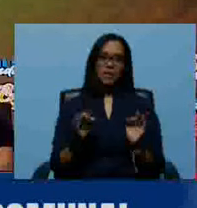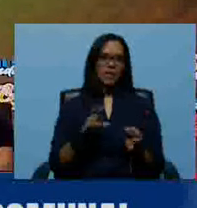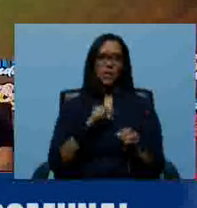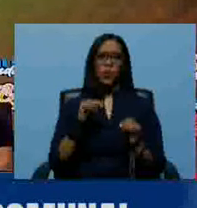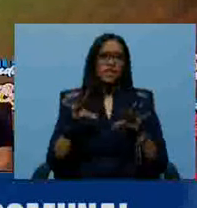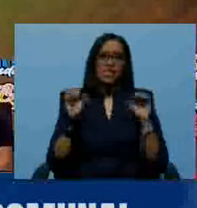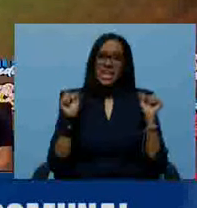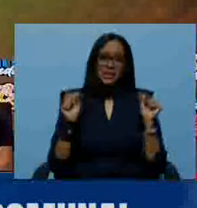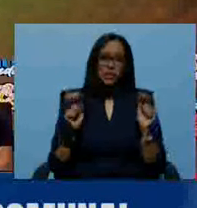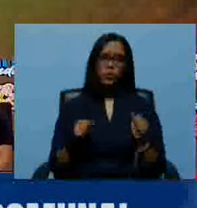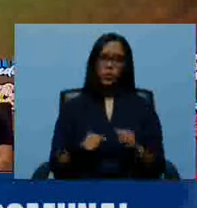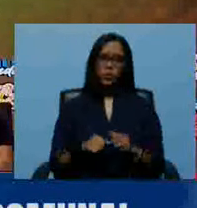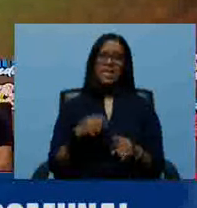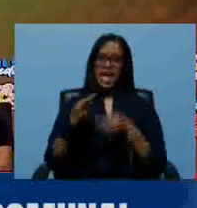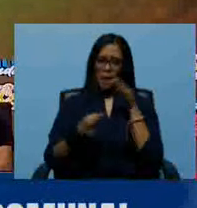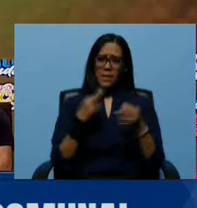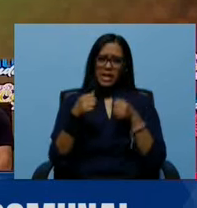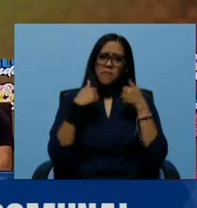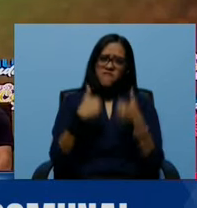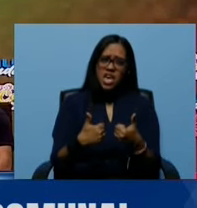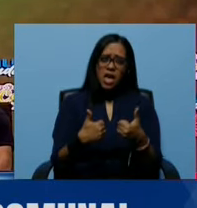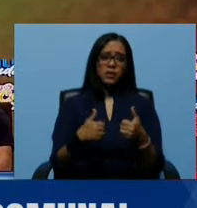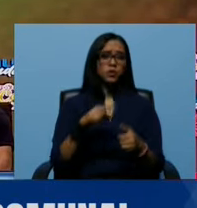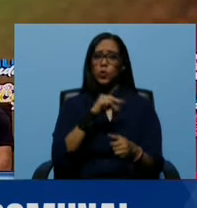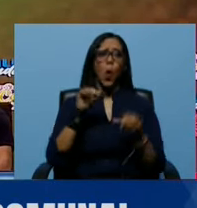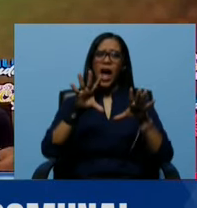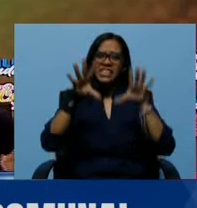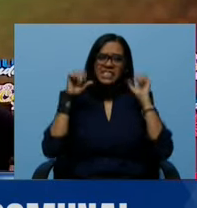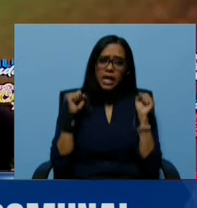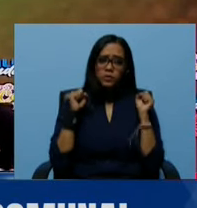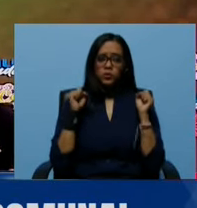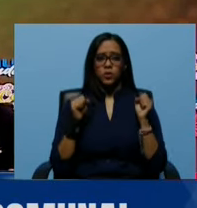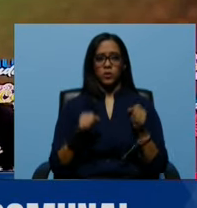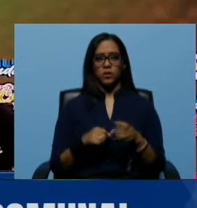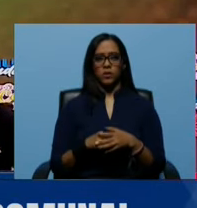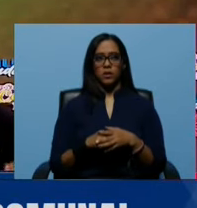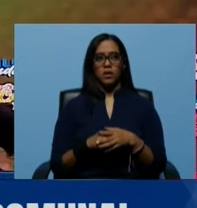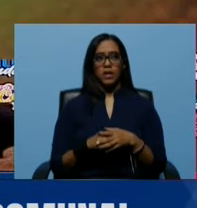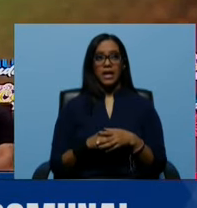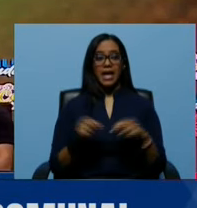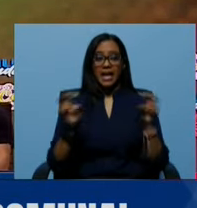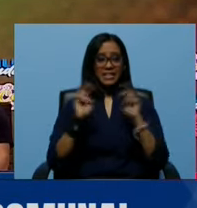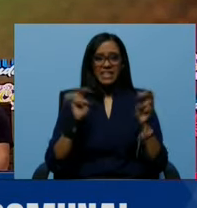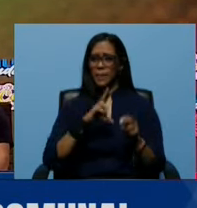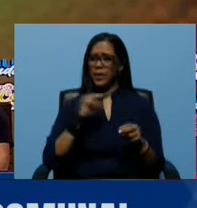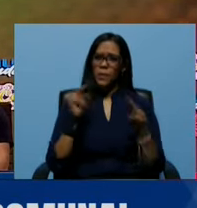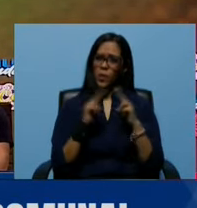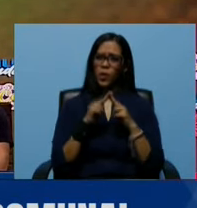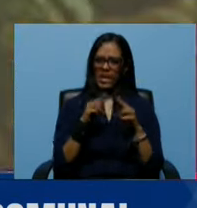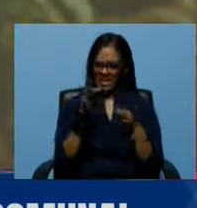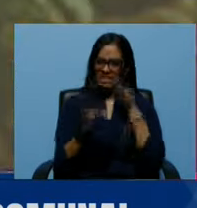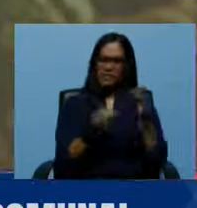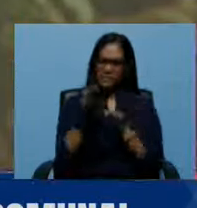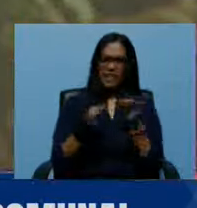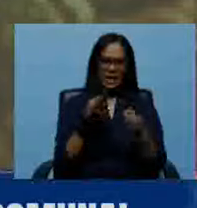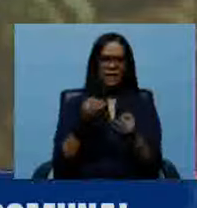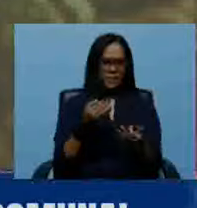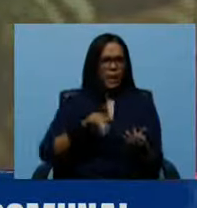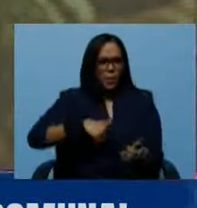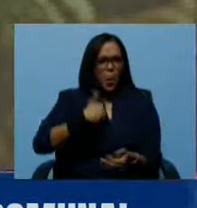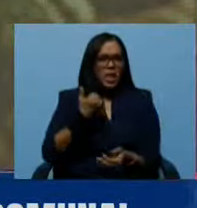entiendo, explícame bien, no entiendo. Mire, ese tema no me lo conozco, explícamelo para